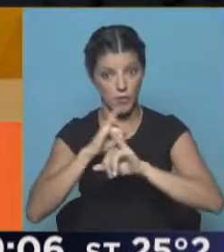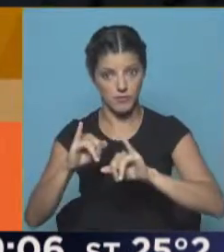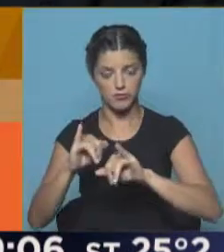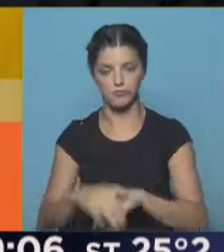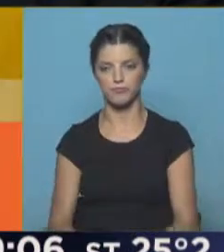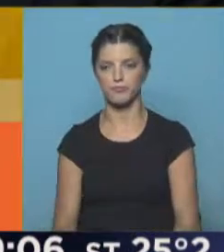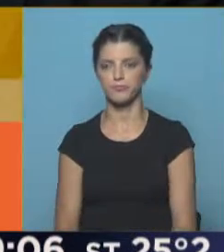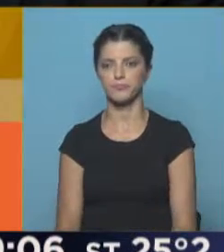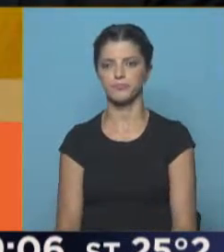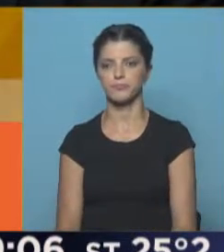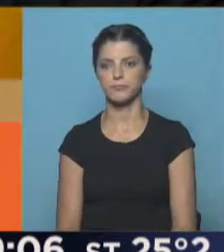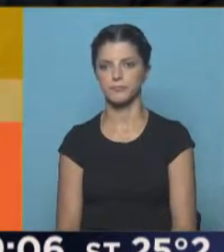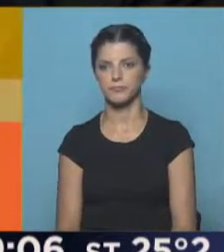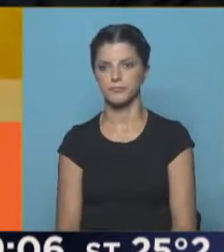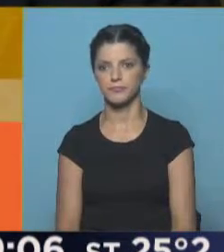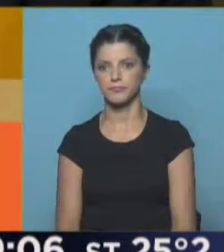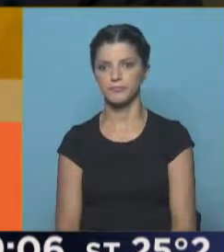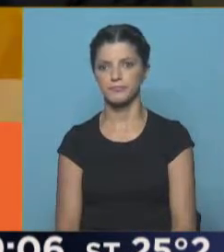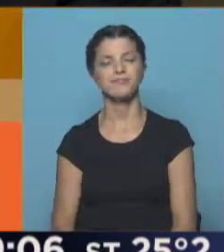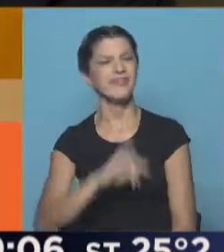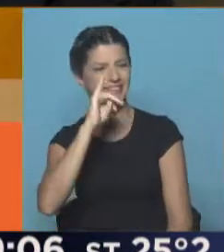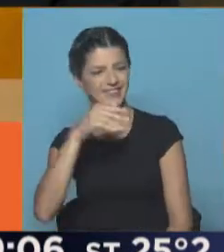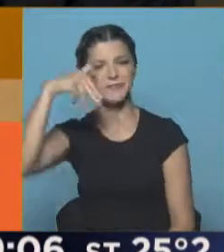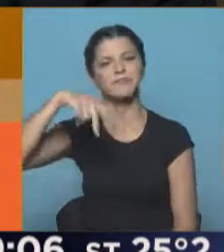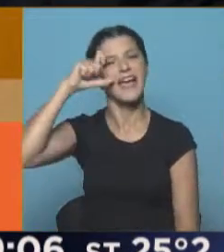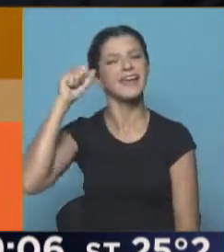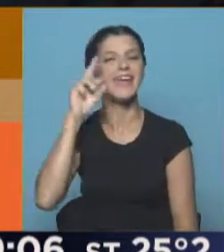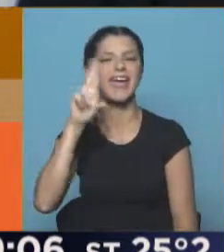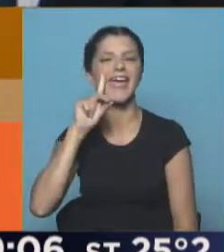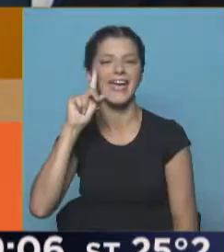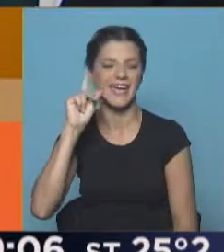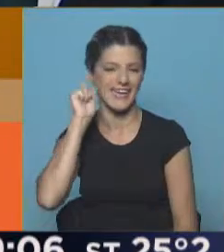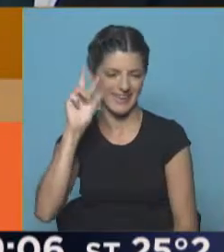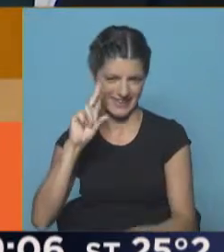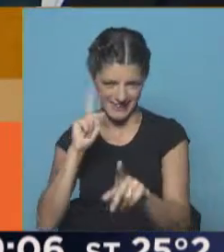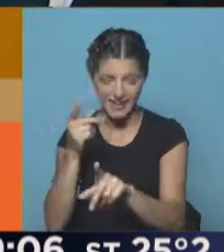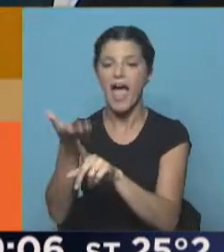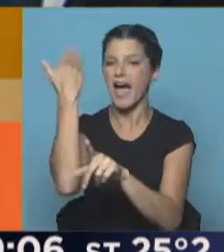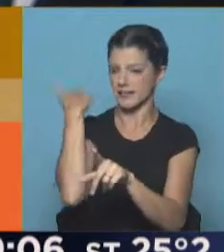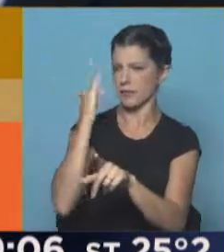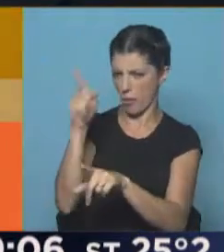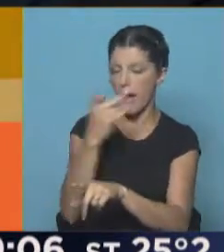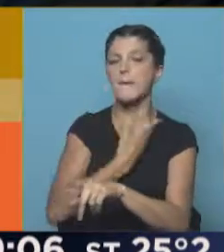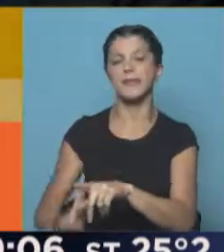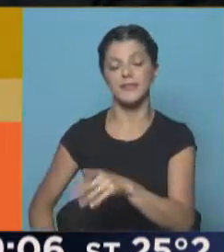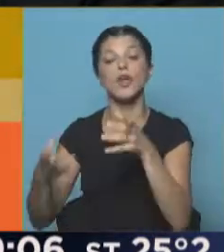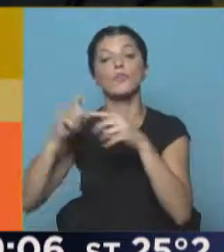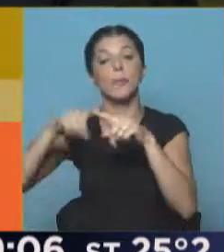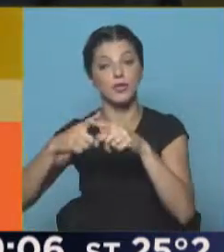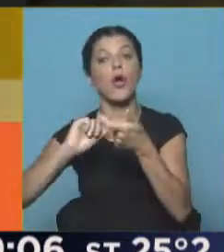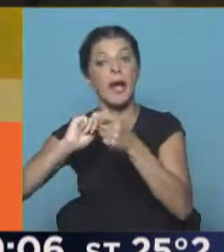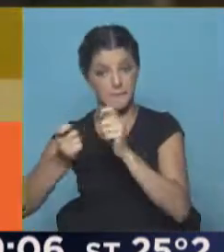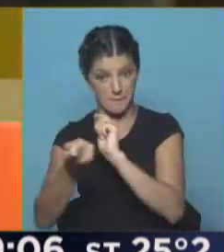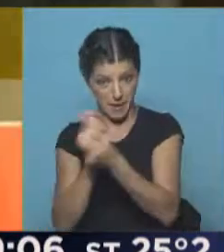Adelante. Así es, Mario Negri, presidente, lo decíamos anteriormente, presidente del bloque Cambiemos y bloque de la Unión Cívica